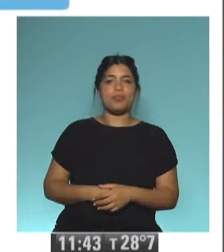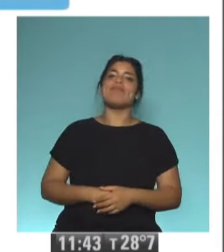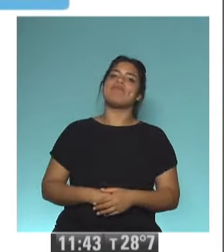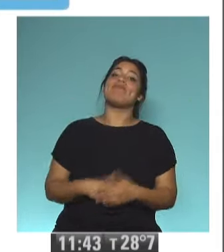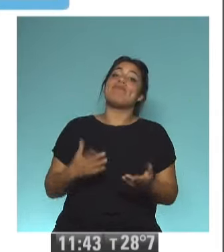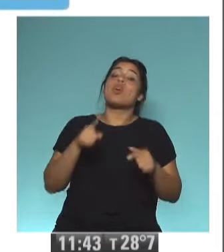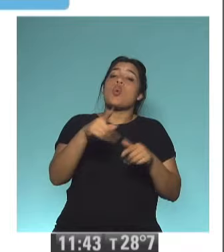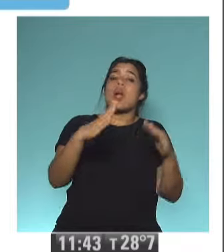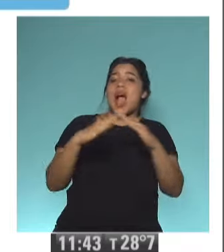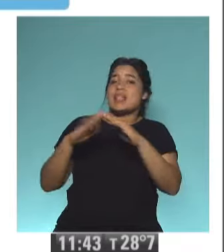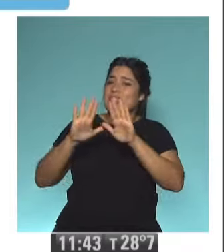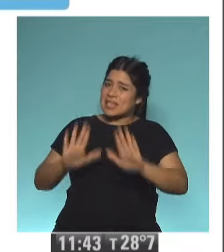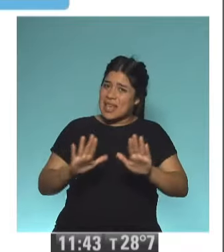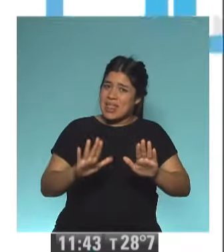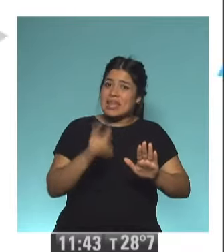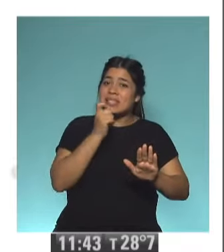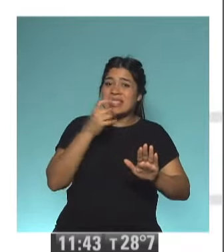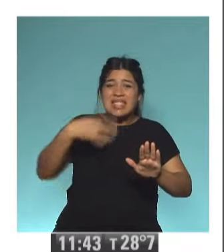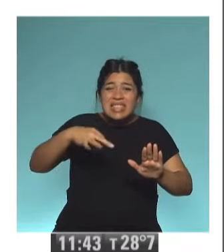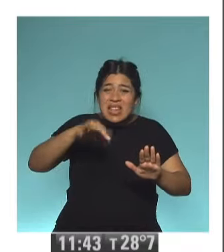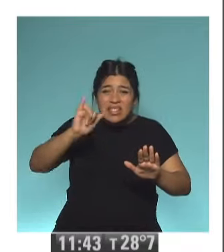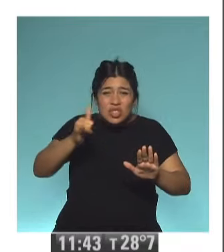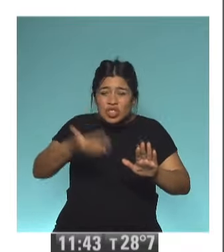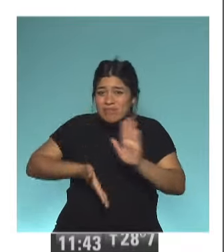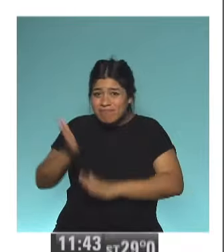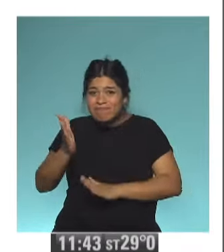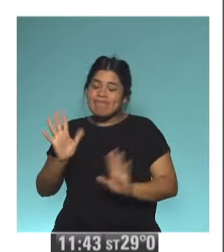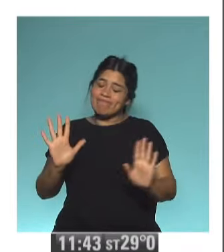ser que sea estrictamente necesario.